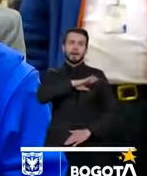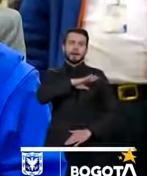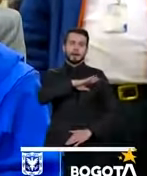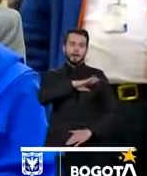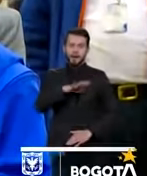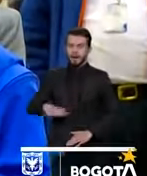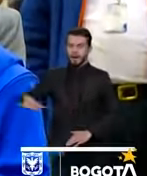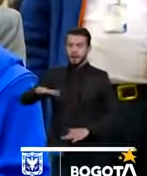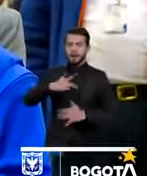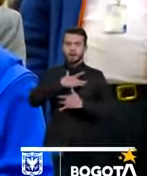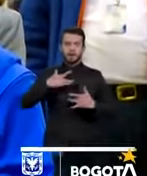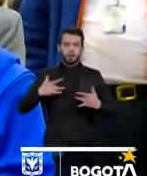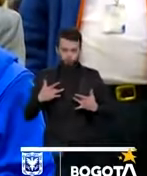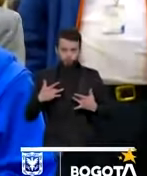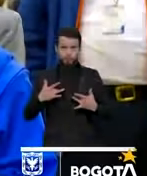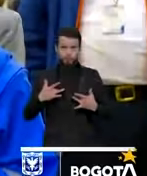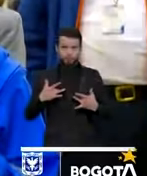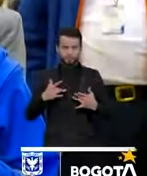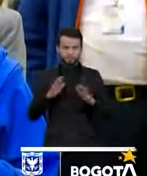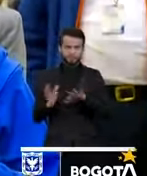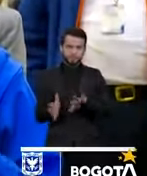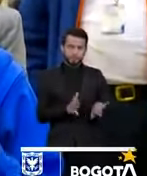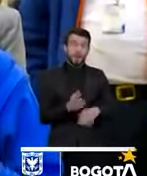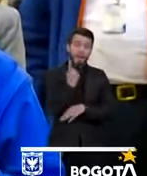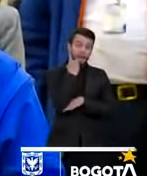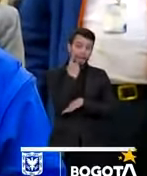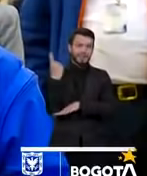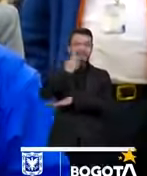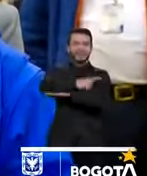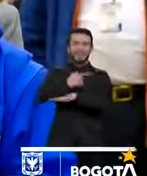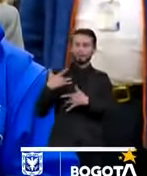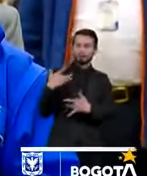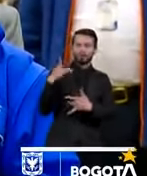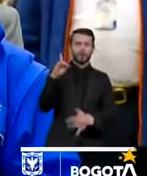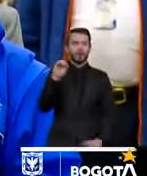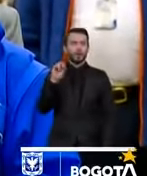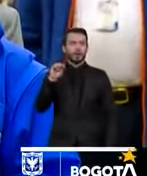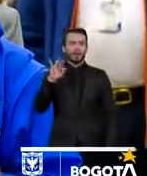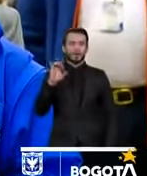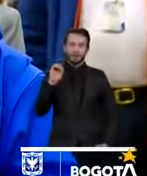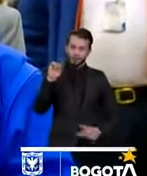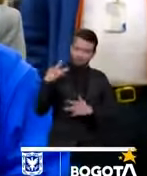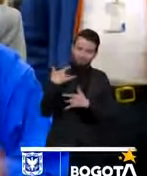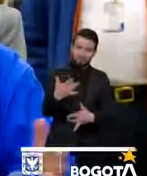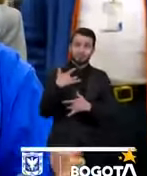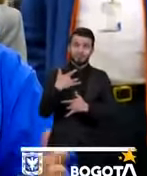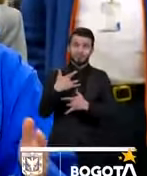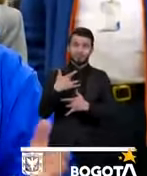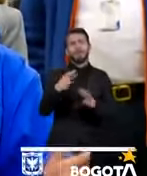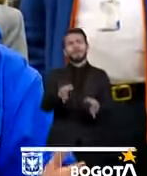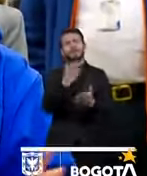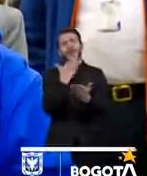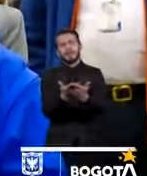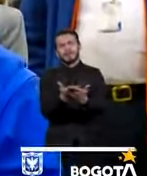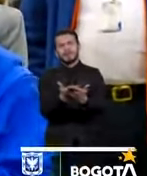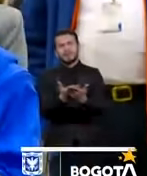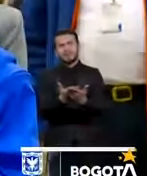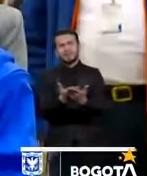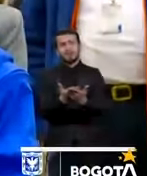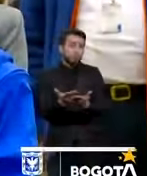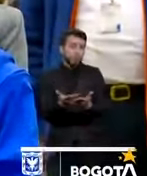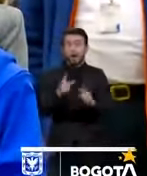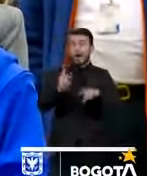de la Donatón del día de ayer, estamos profundamente agradecidos y conmovidos que dar en época de abundancia es muy fácil. Todas